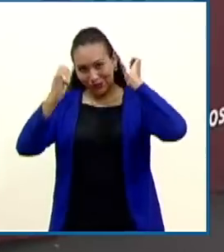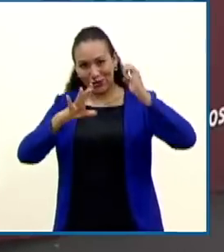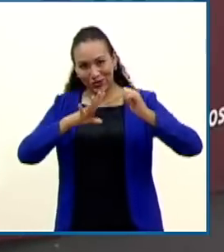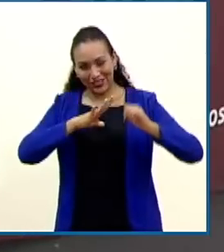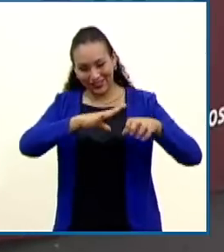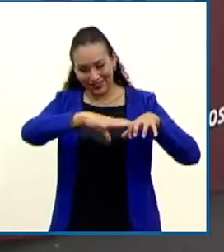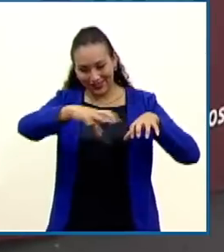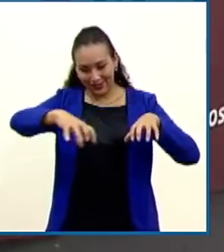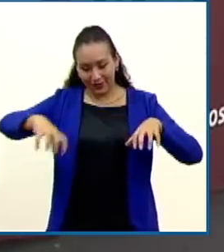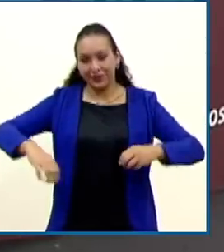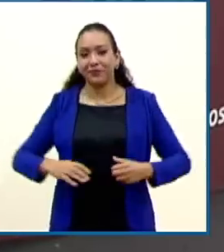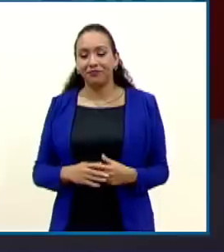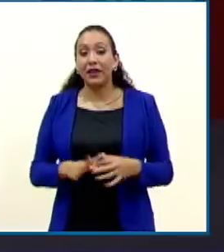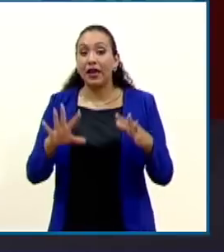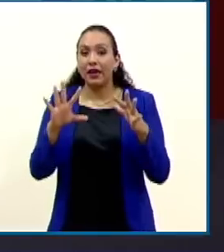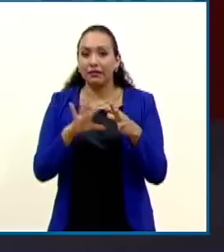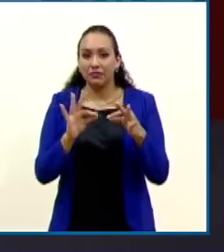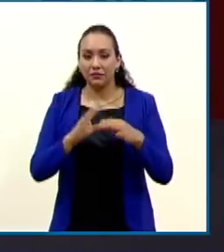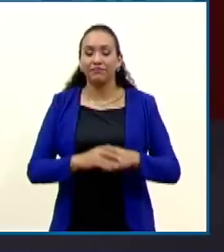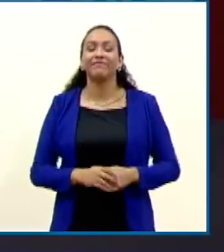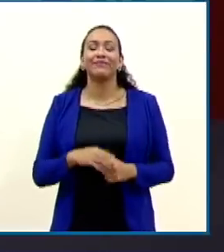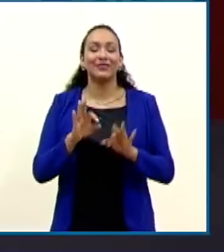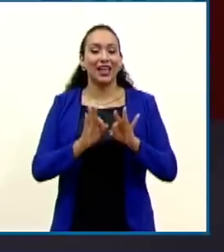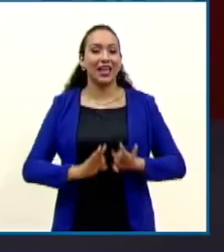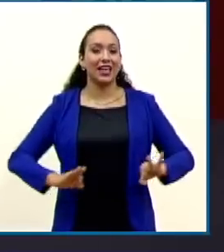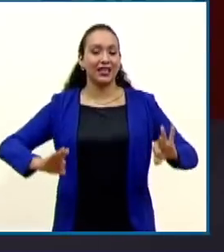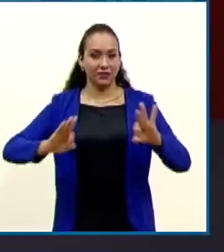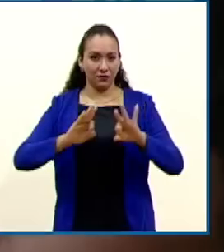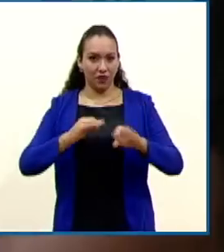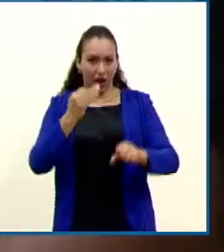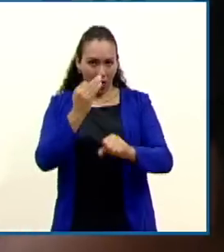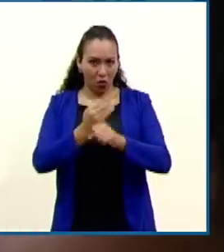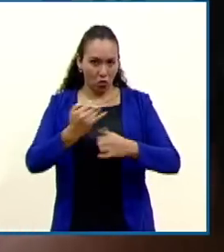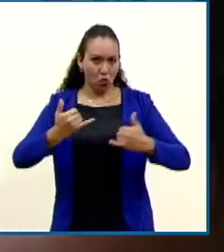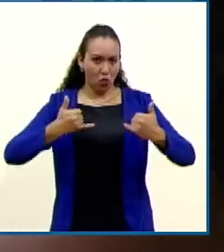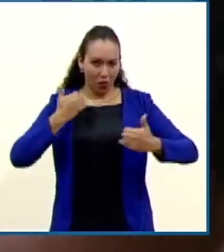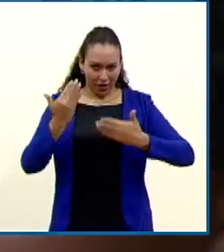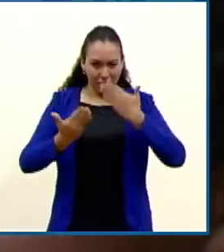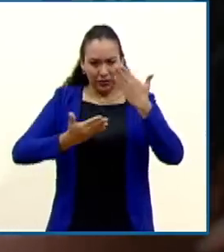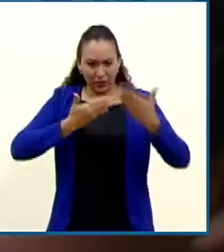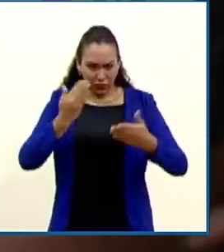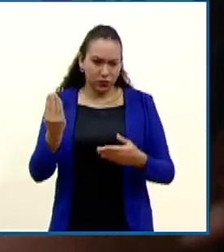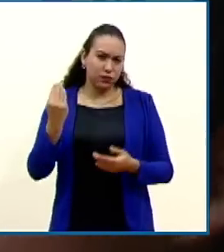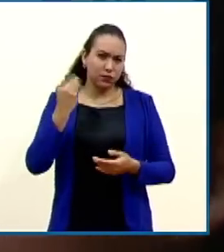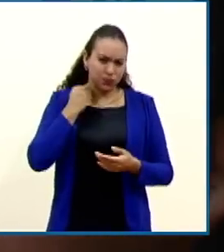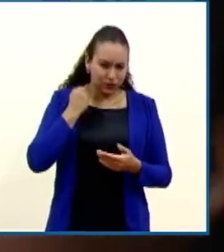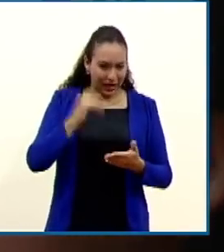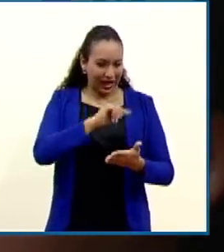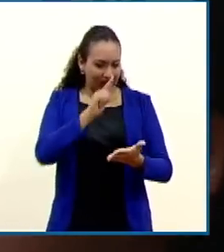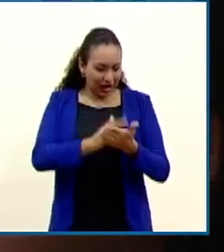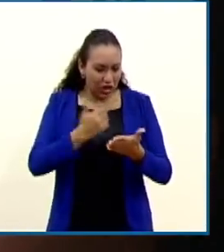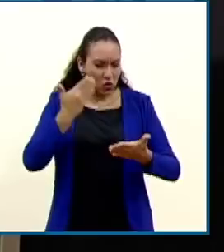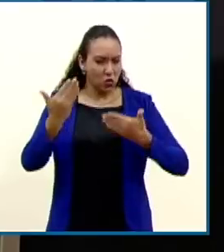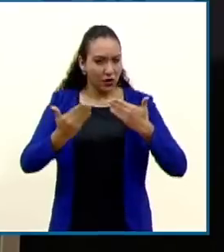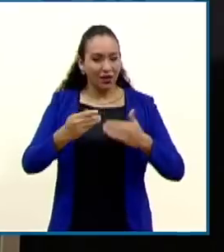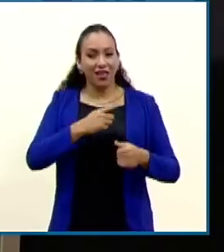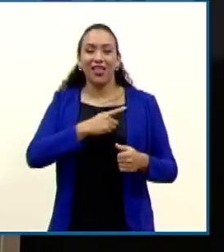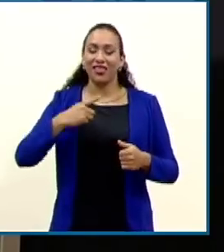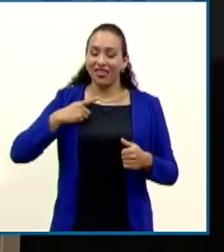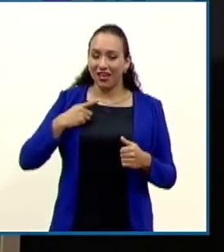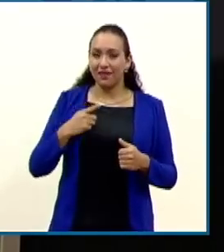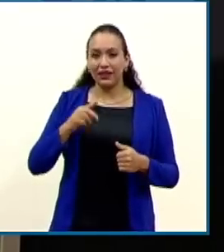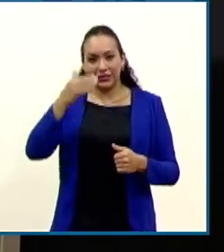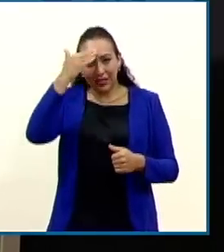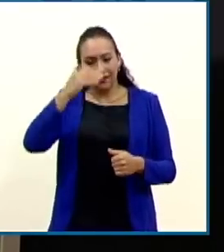Federación. Destacó la importancia de que los jóvenes estudiantes de Derecho conozcan y se involucren con el trabajo que realiza el